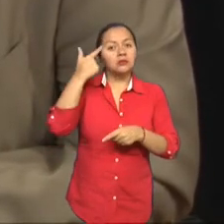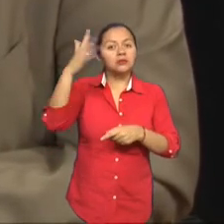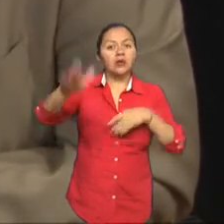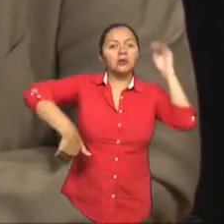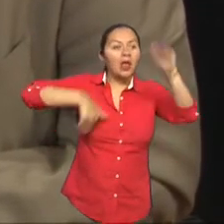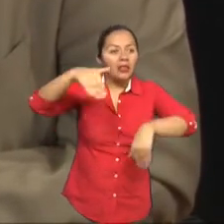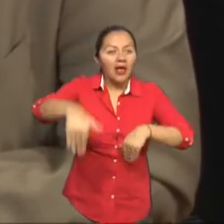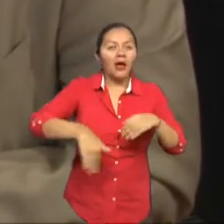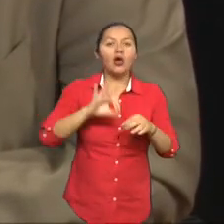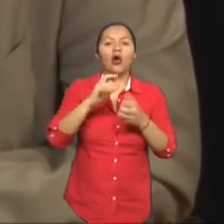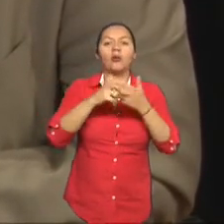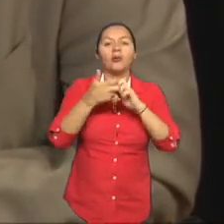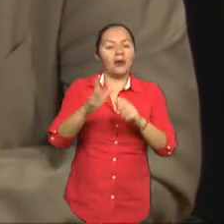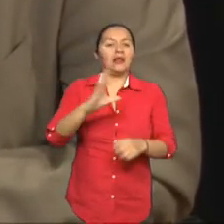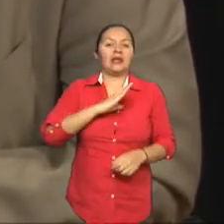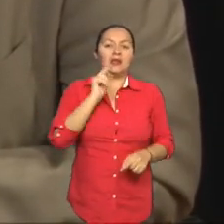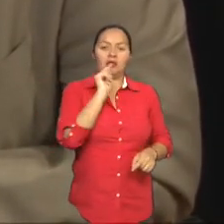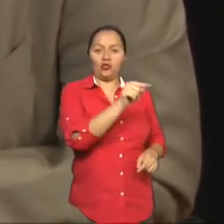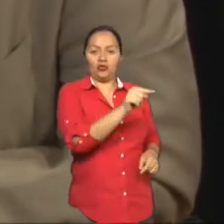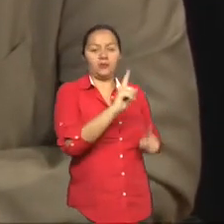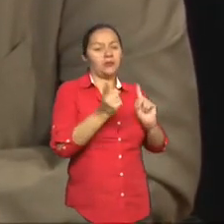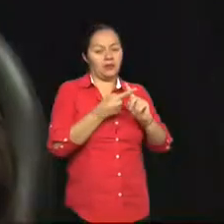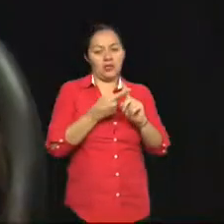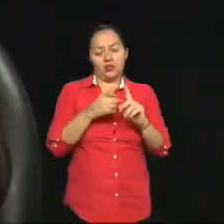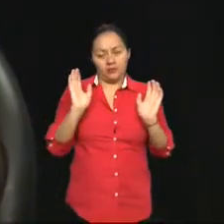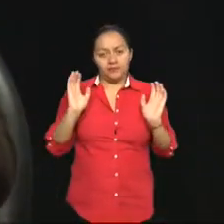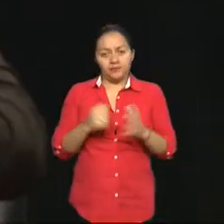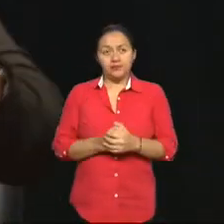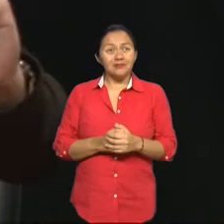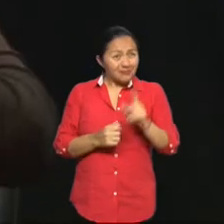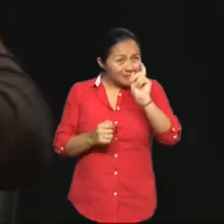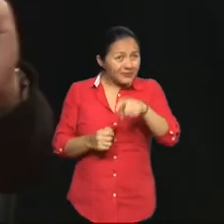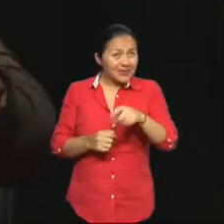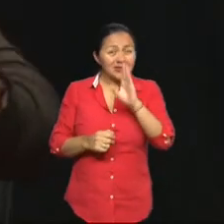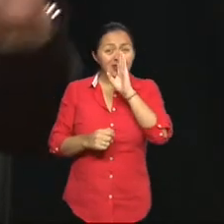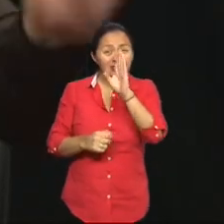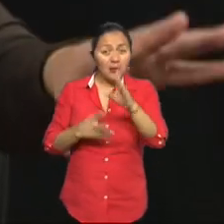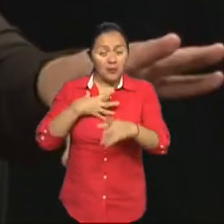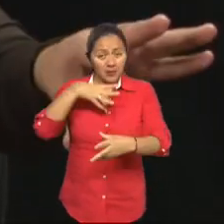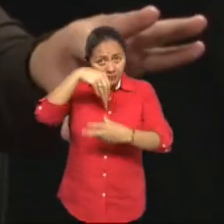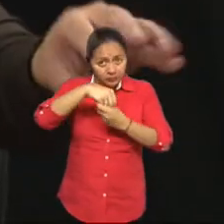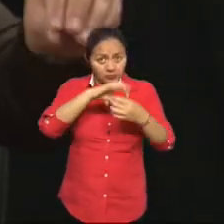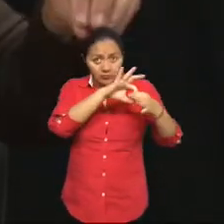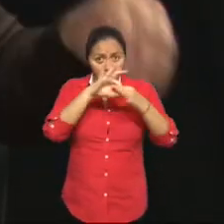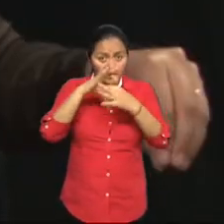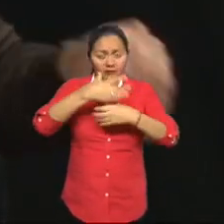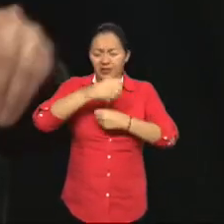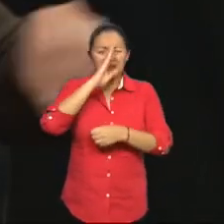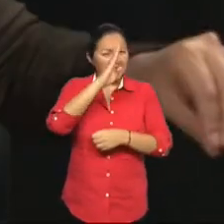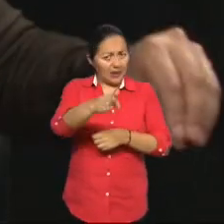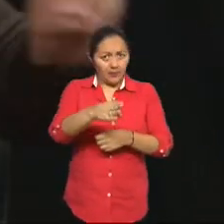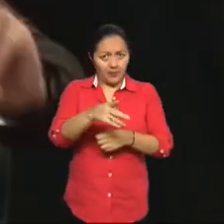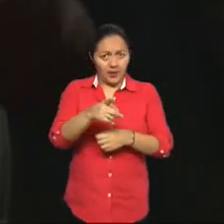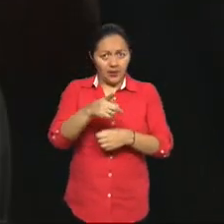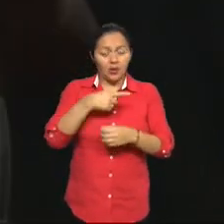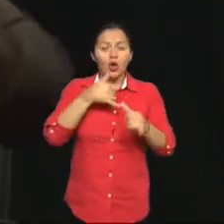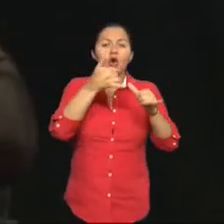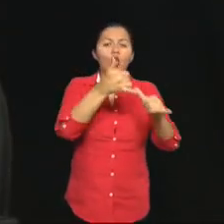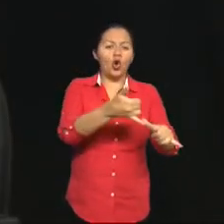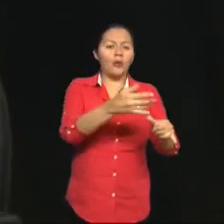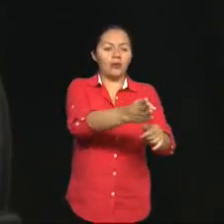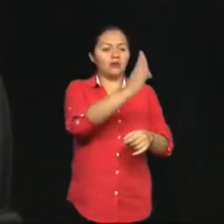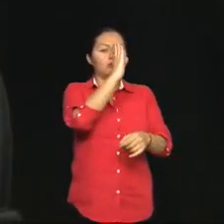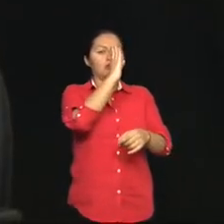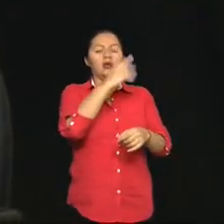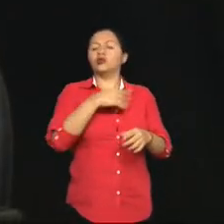siempre pasa por la parte técnica. Es decir, de ley tiene que estar, en este caso, en relación con la federación. No con un club, puede ir directamente